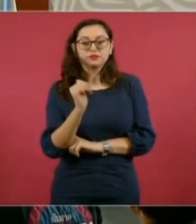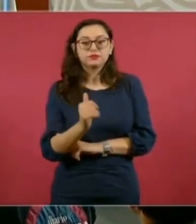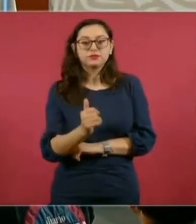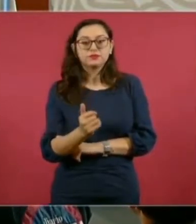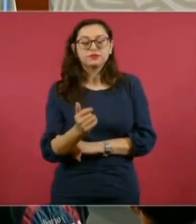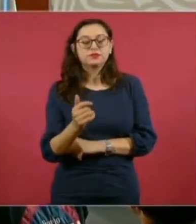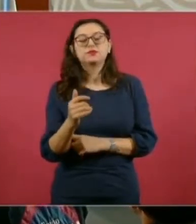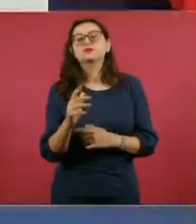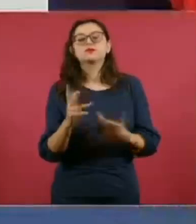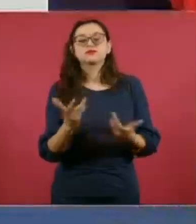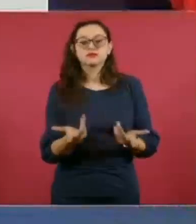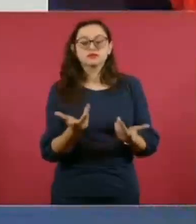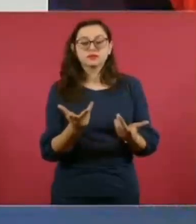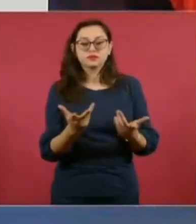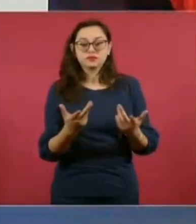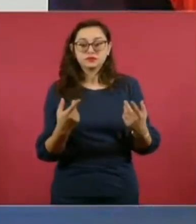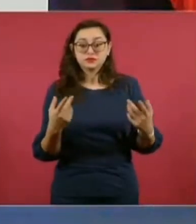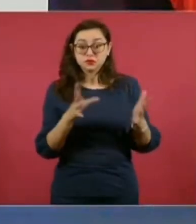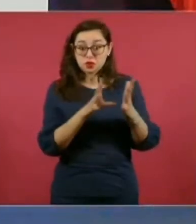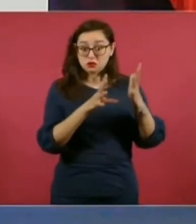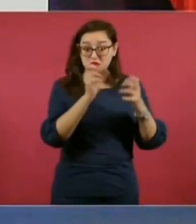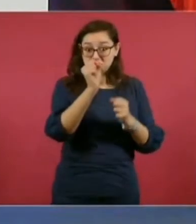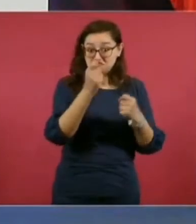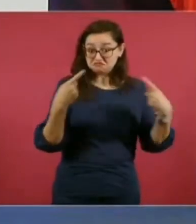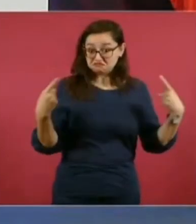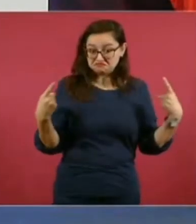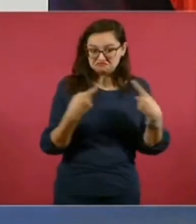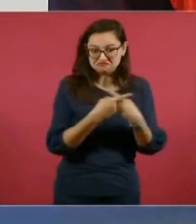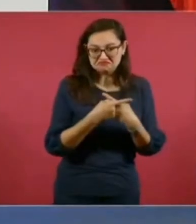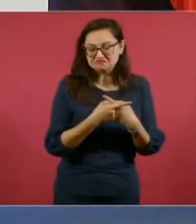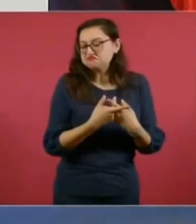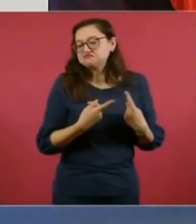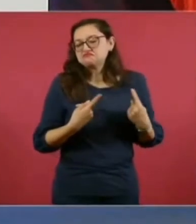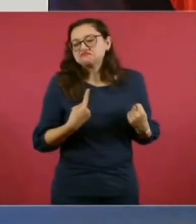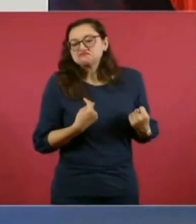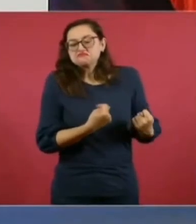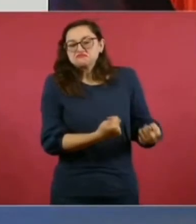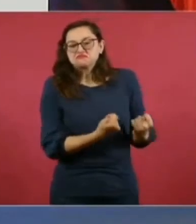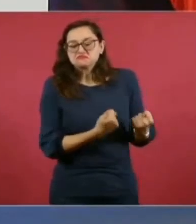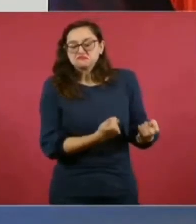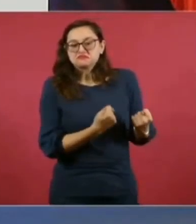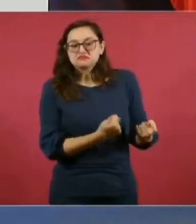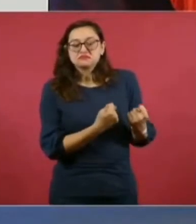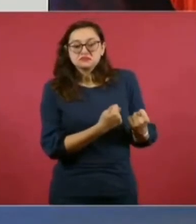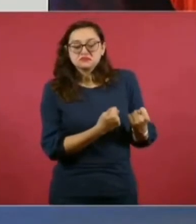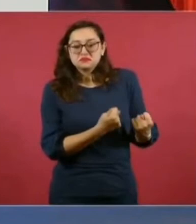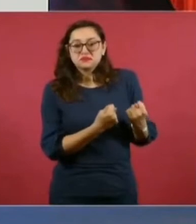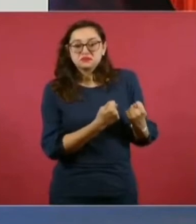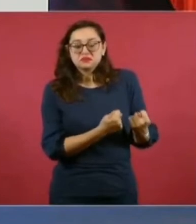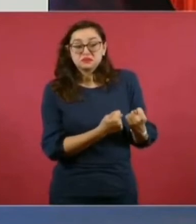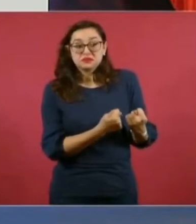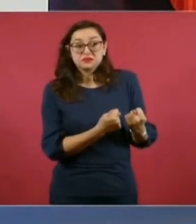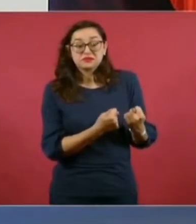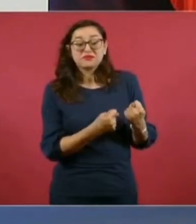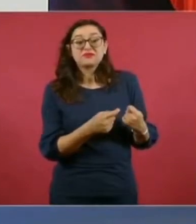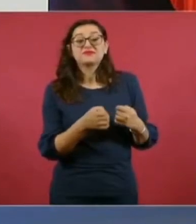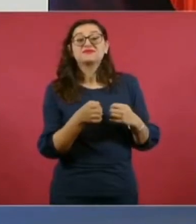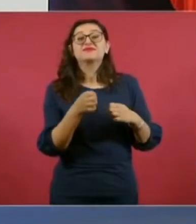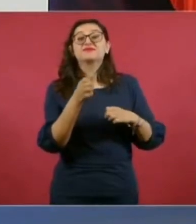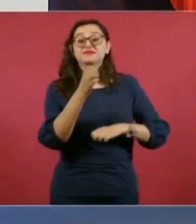en contra de la Constitución, que permitió a empresas privadas, principalmente